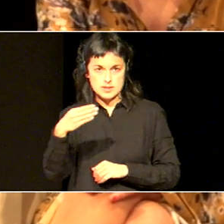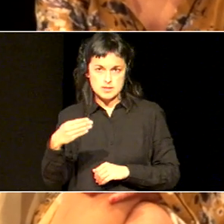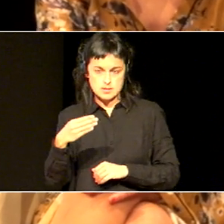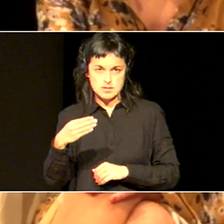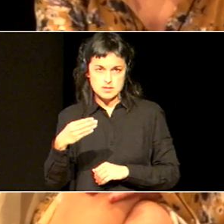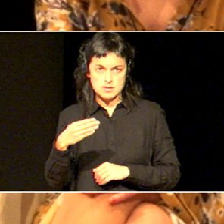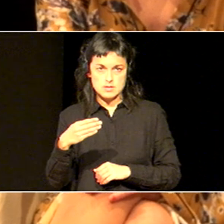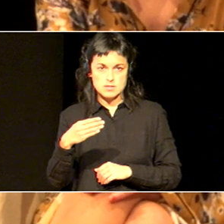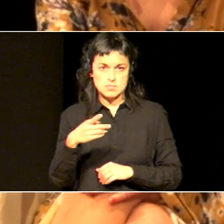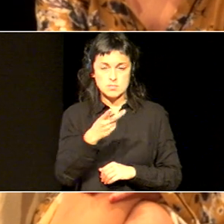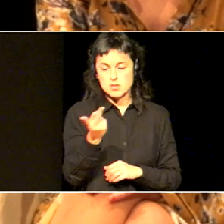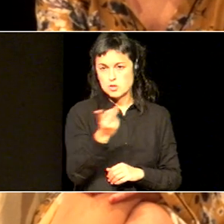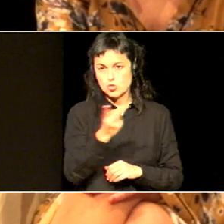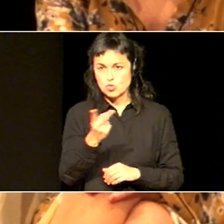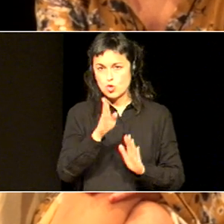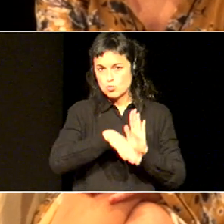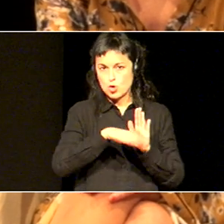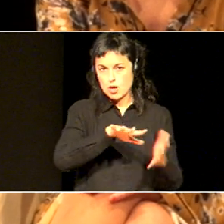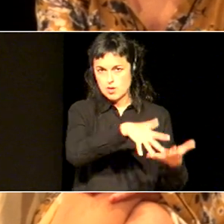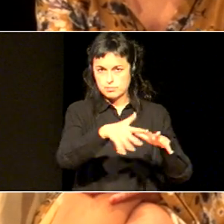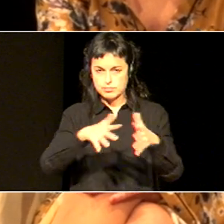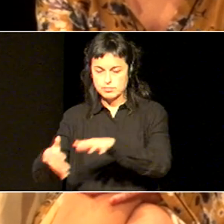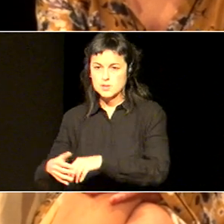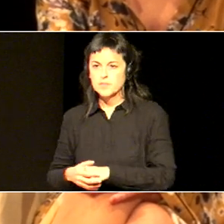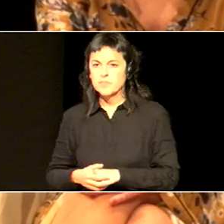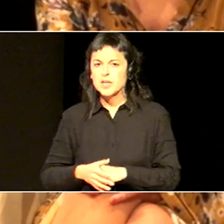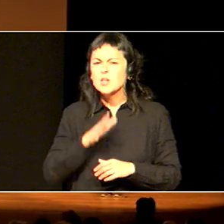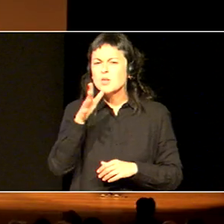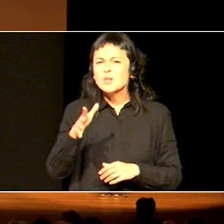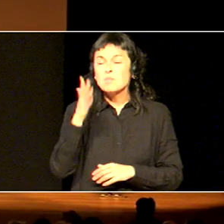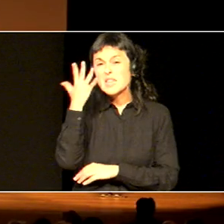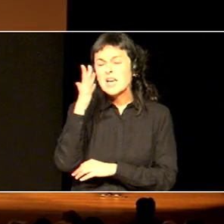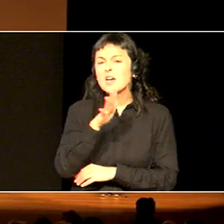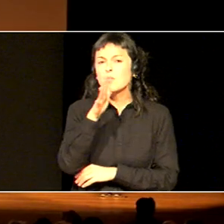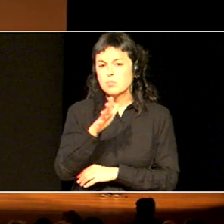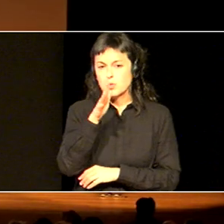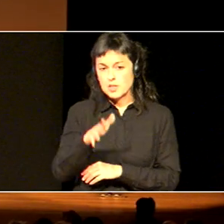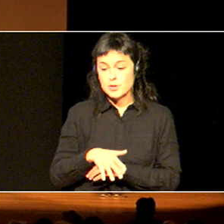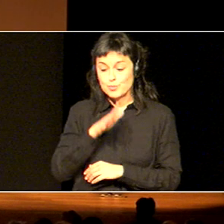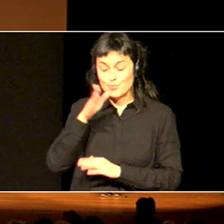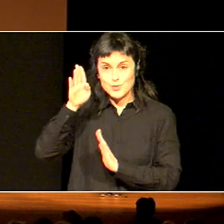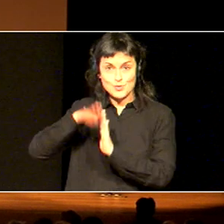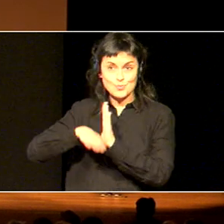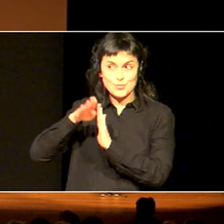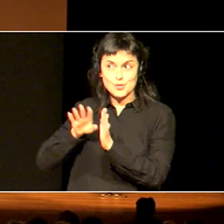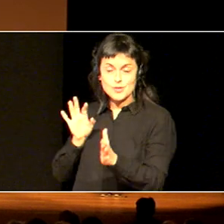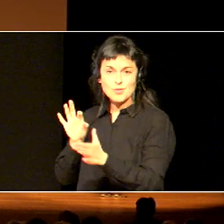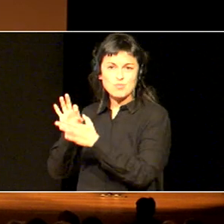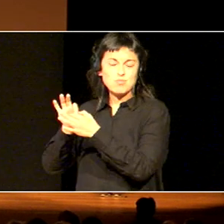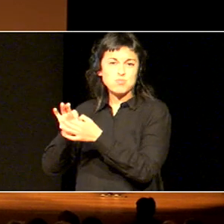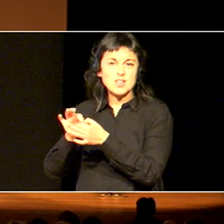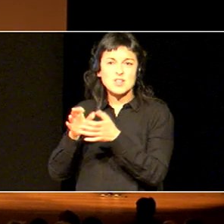itunpeketan ematen da aurrera. Menpe, zergaiti Bizkaian, ze programa hau dago menpe, deitzen dugu konsortzio de